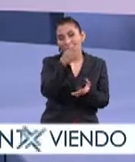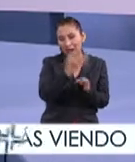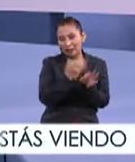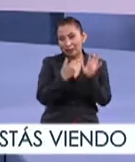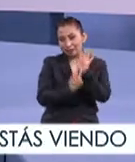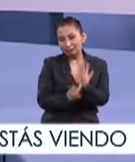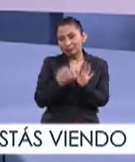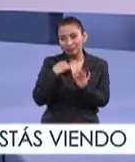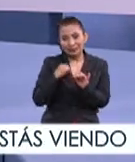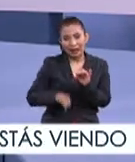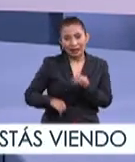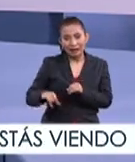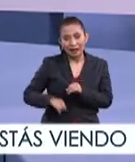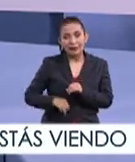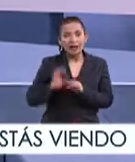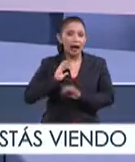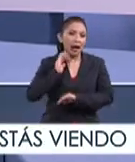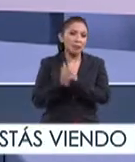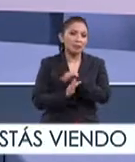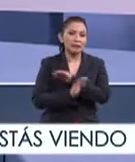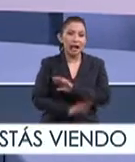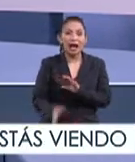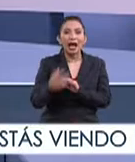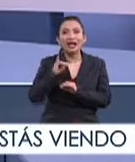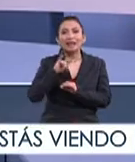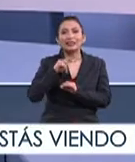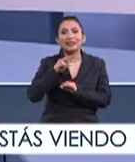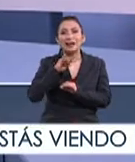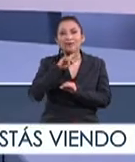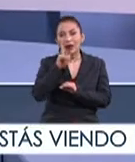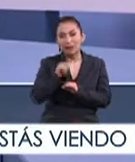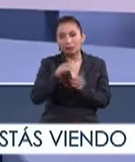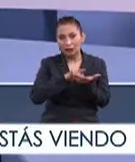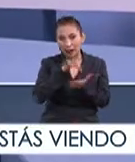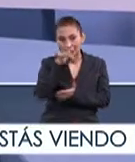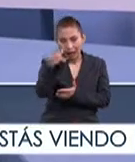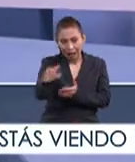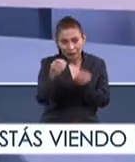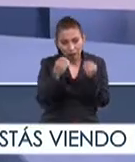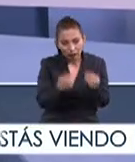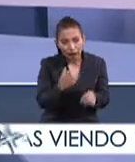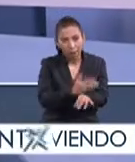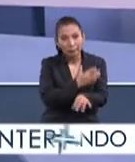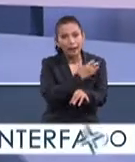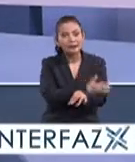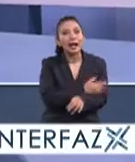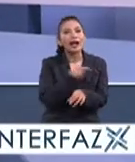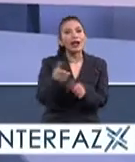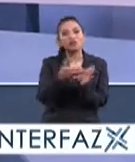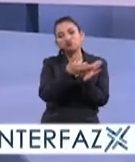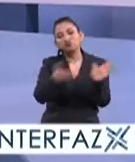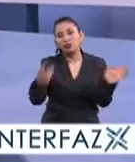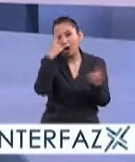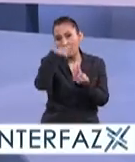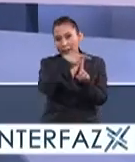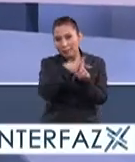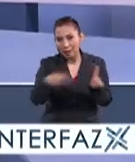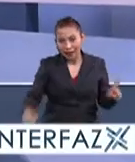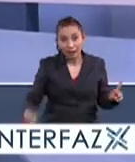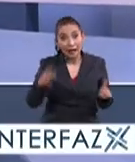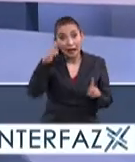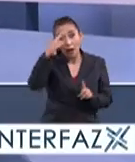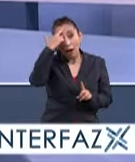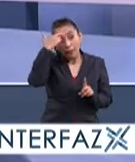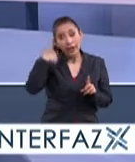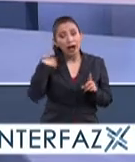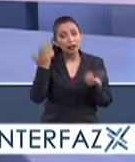esta interesantísima nota. Así cerramos hoy la emisión de Interfaz. Les agradezco muchísimo que me hayan acompañado a lo largo de esta hora y media.